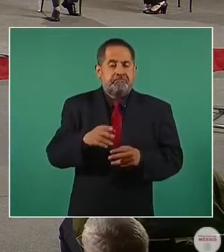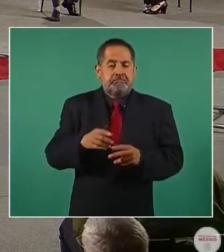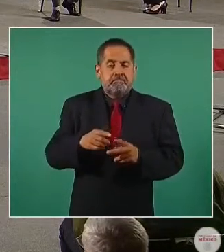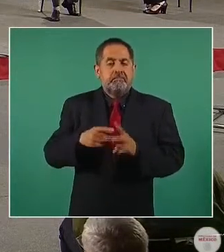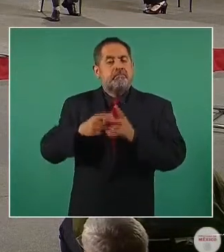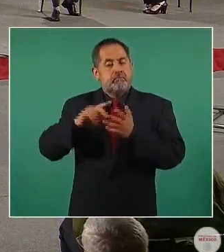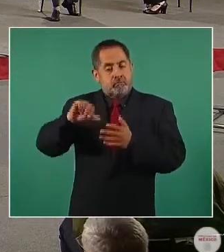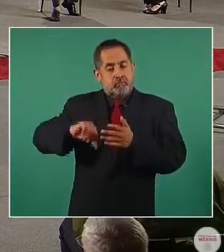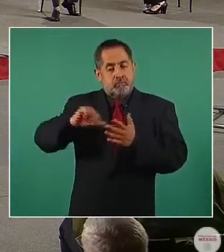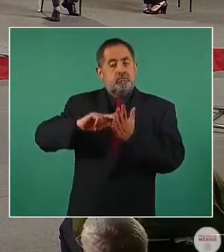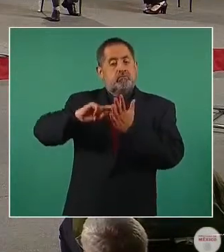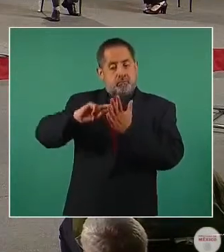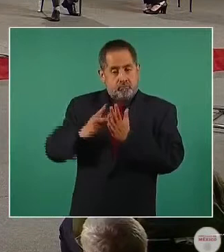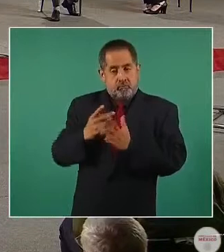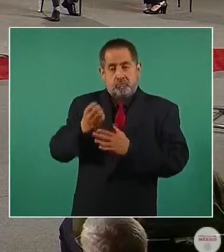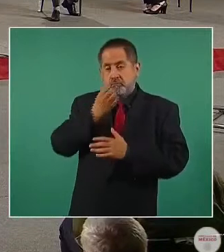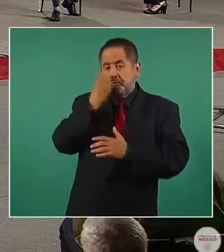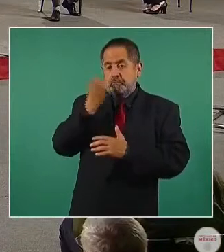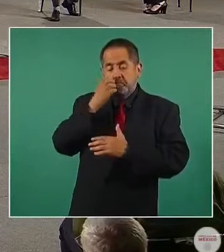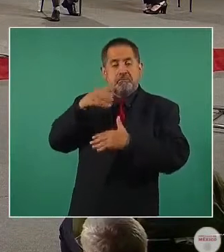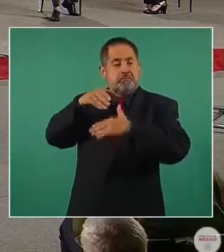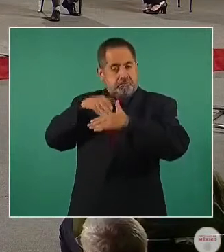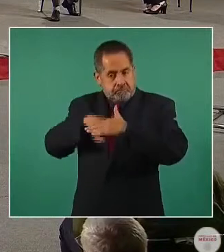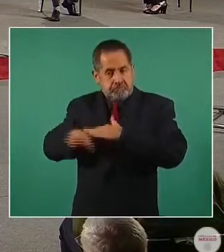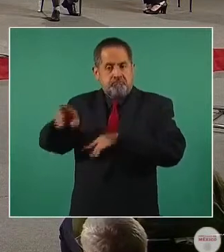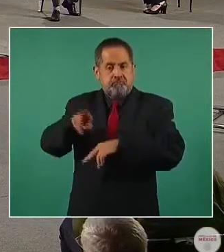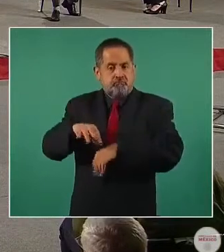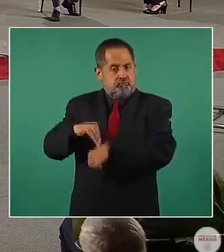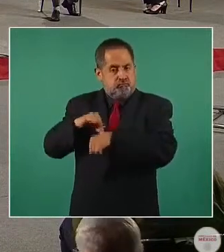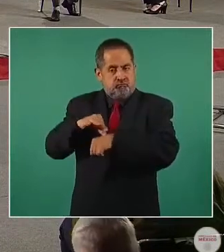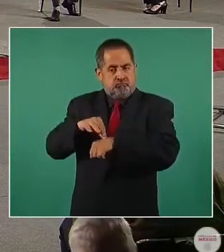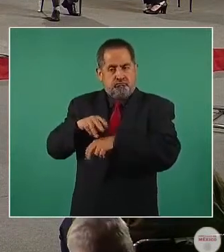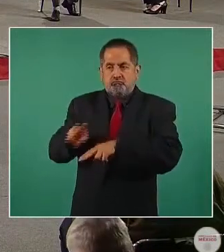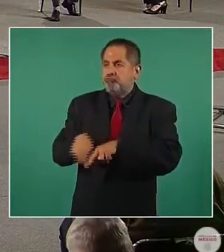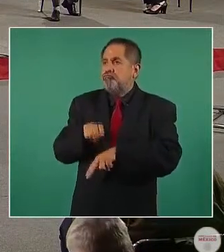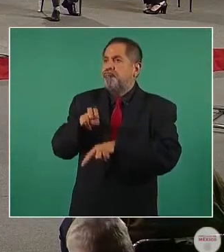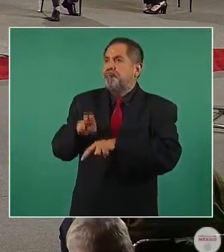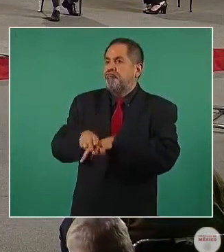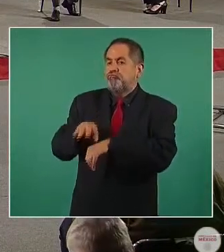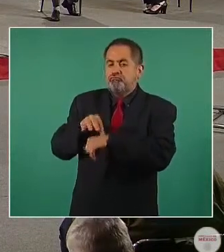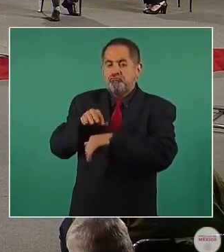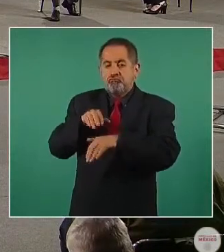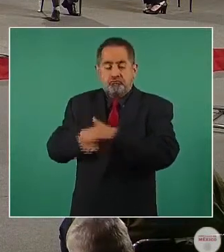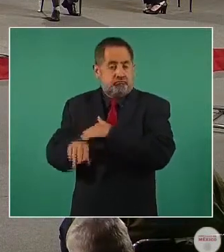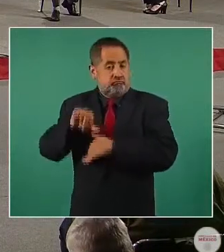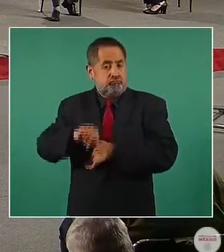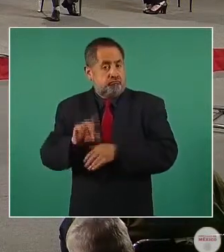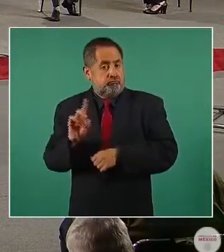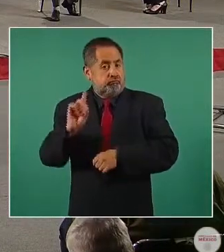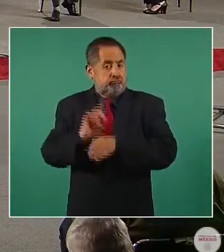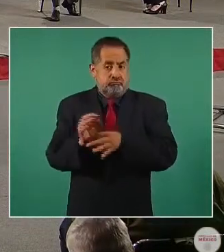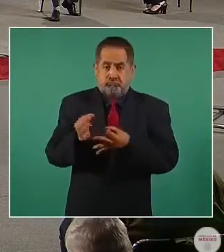a clases presenciales en el país el día de hoy. Es un día muy importante